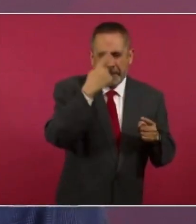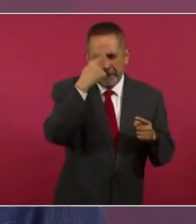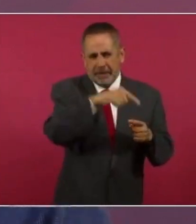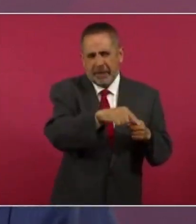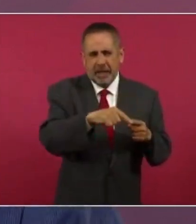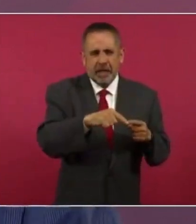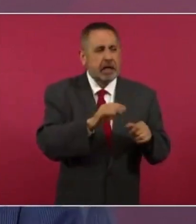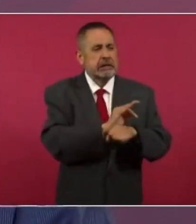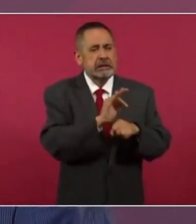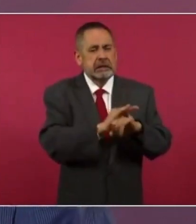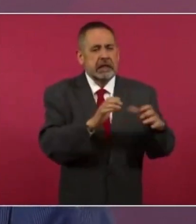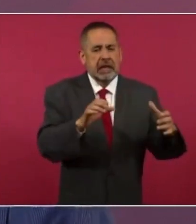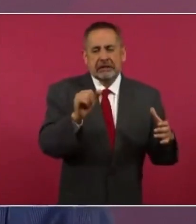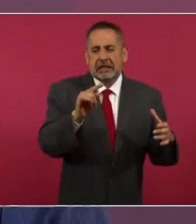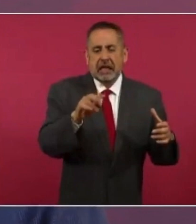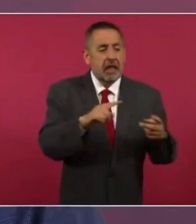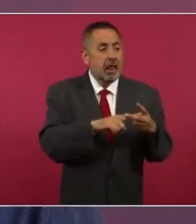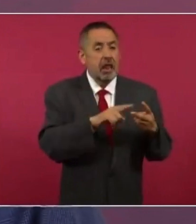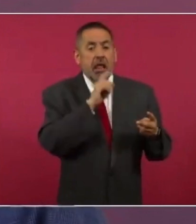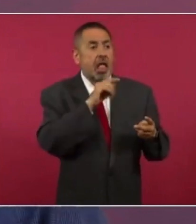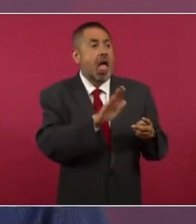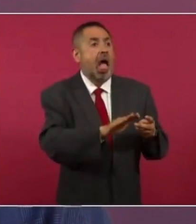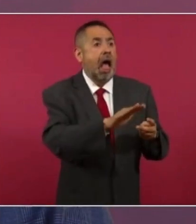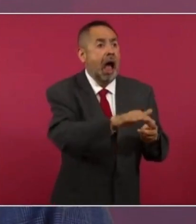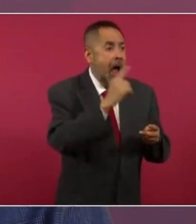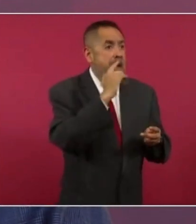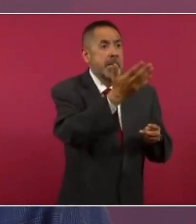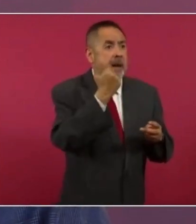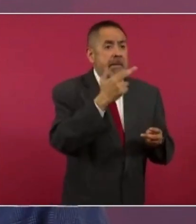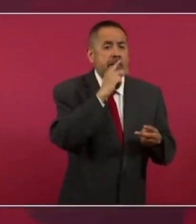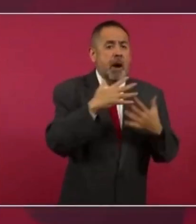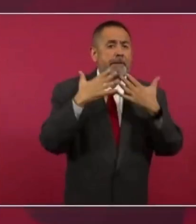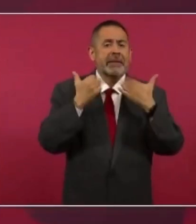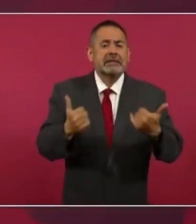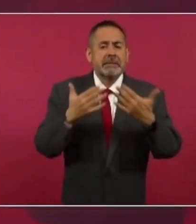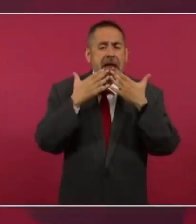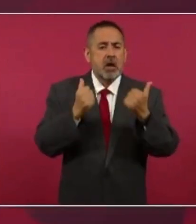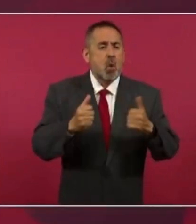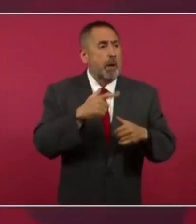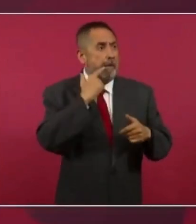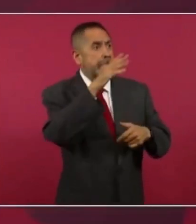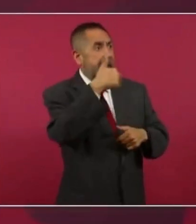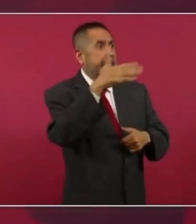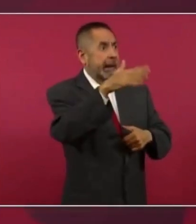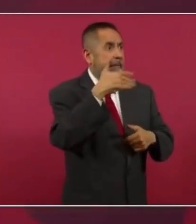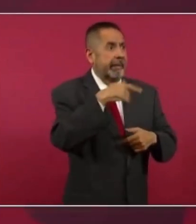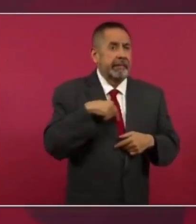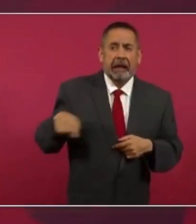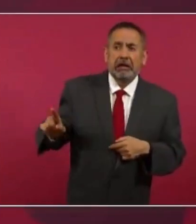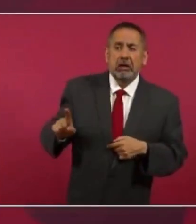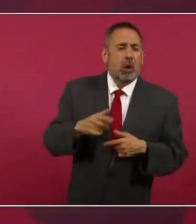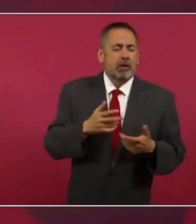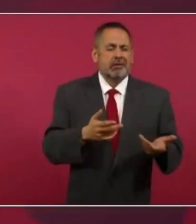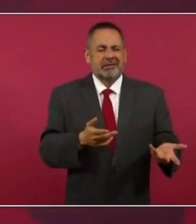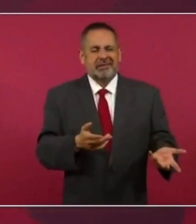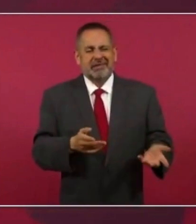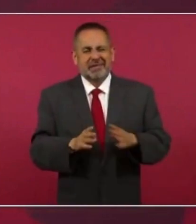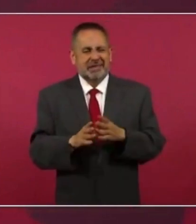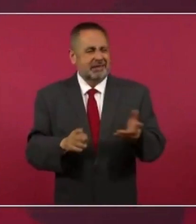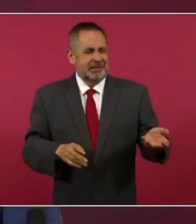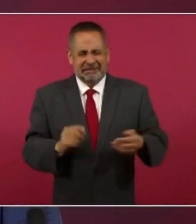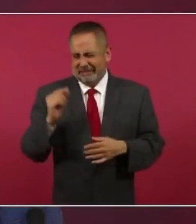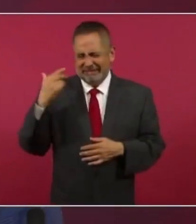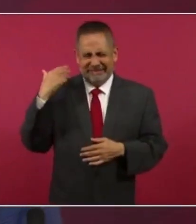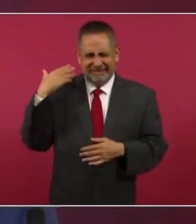a Santana, cómo los conservadores fueron a buscar a Maximiliano, cómo en